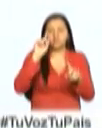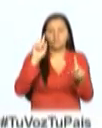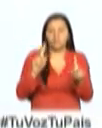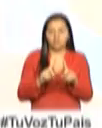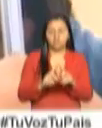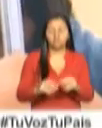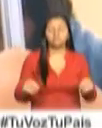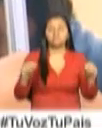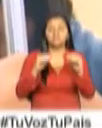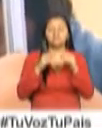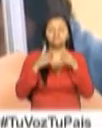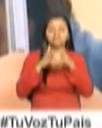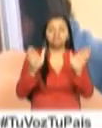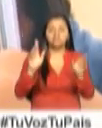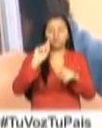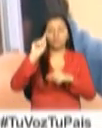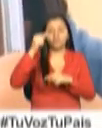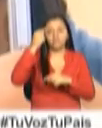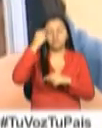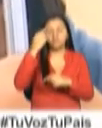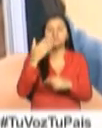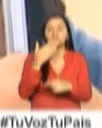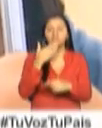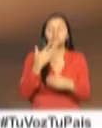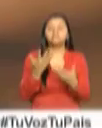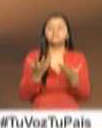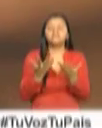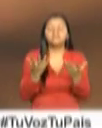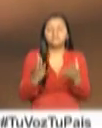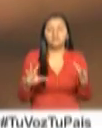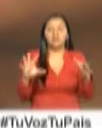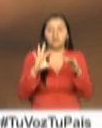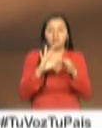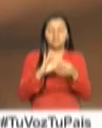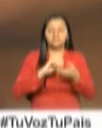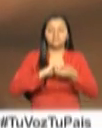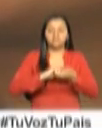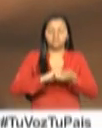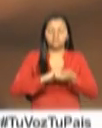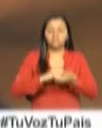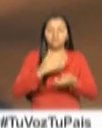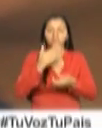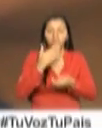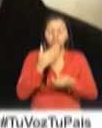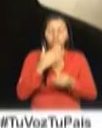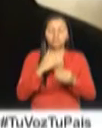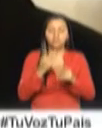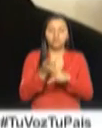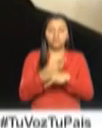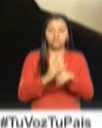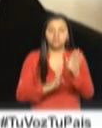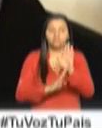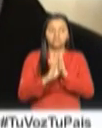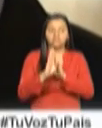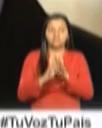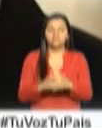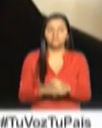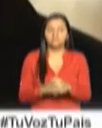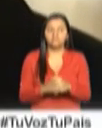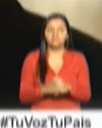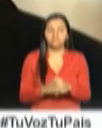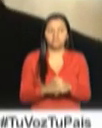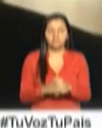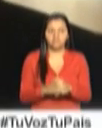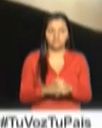la apertura del gobierno nacional a través de estas alianzas en beneficio del cambio de la matriz productiva. Los perfiles que